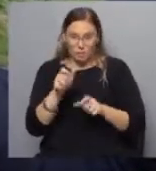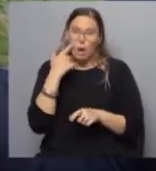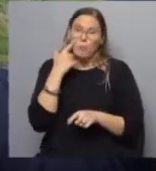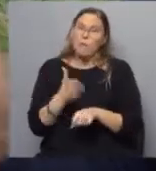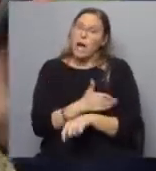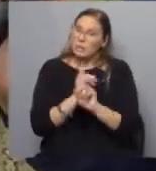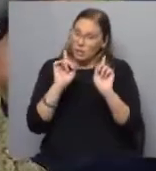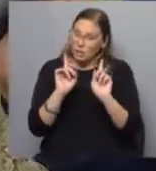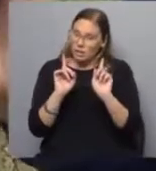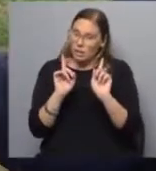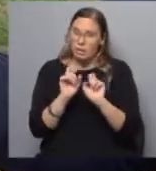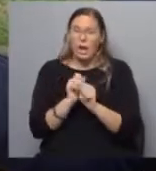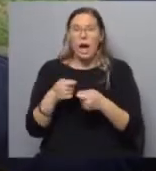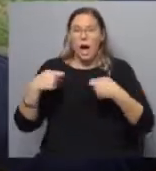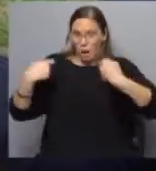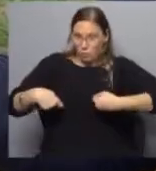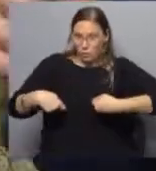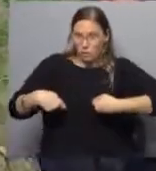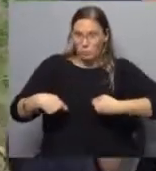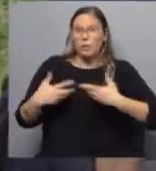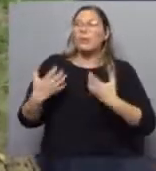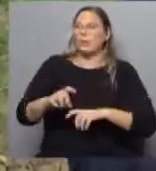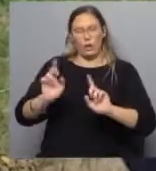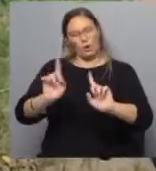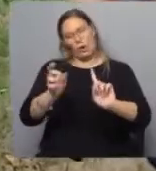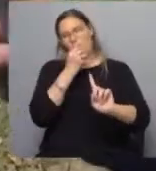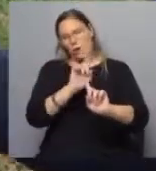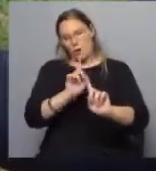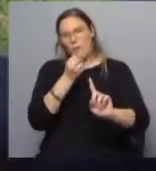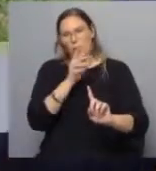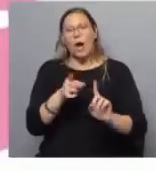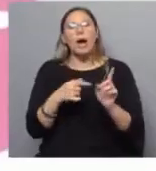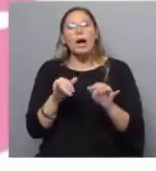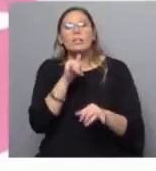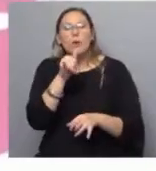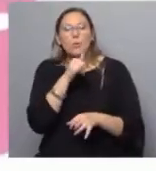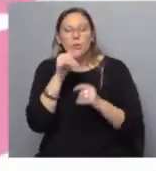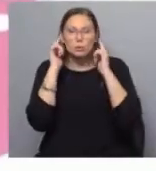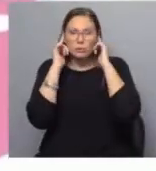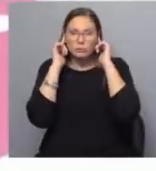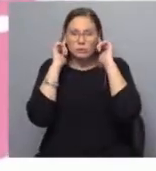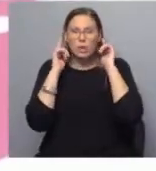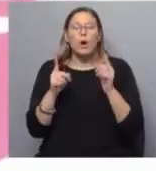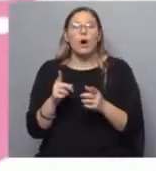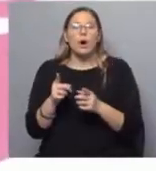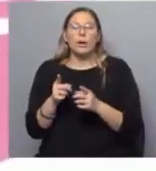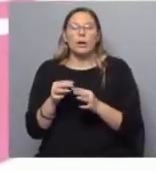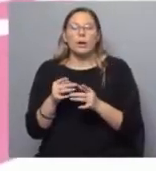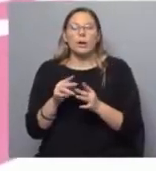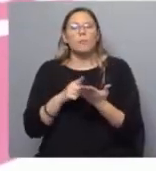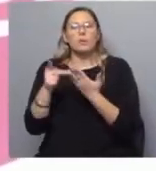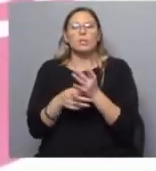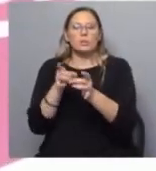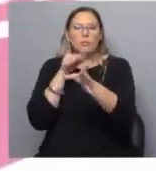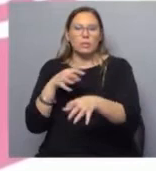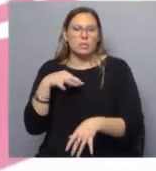tirar. ¿Apostamos algo? Lo que quieras. No, mejor no. Necesita más, que ya te comento, que están por el proyecto Flechas de Vida, que ya